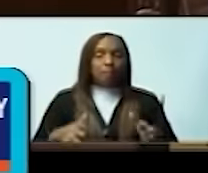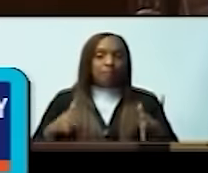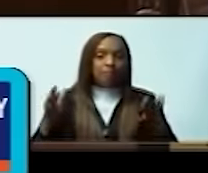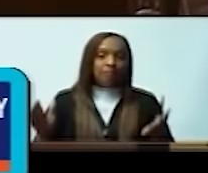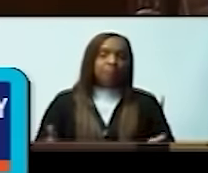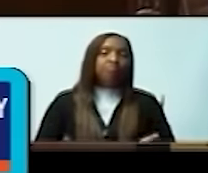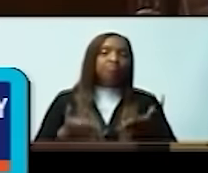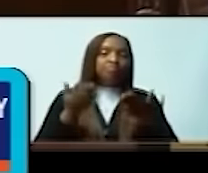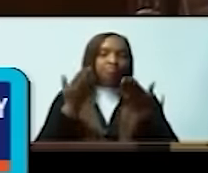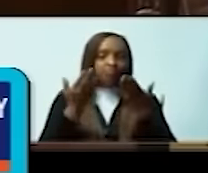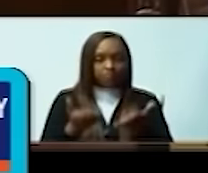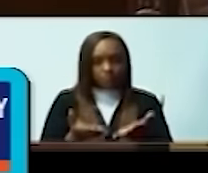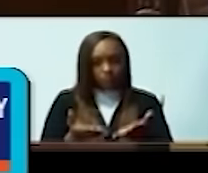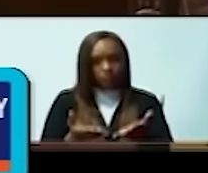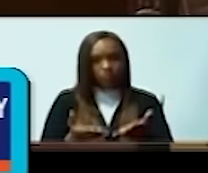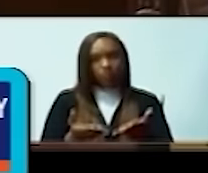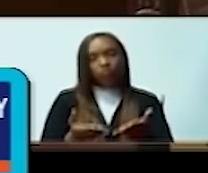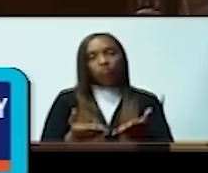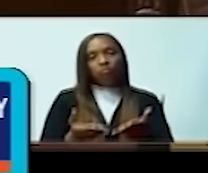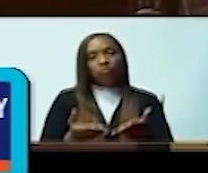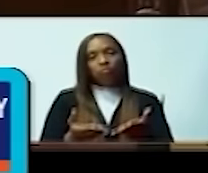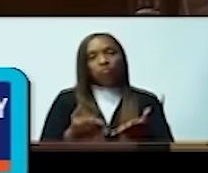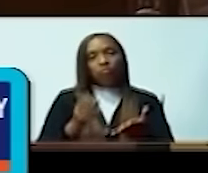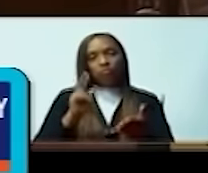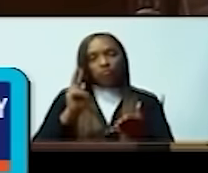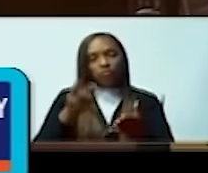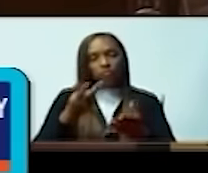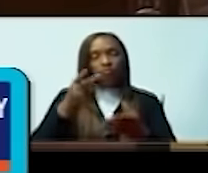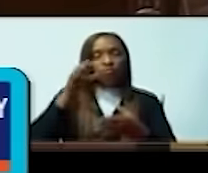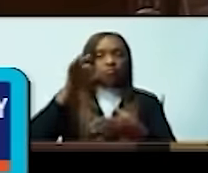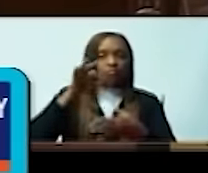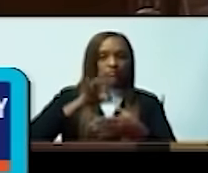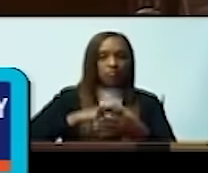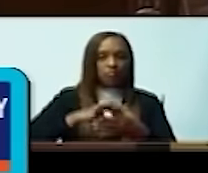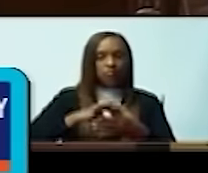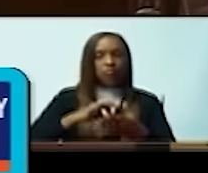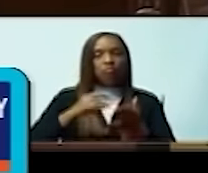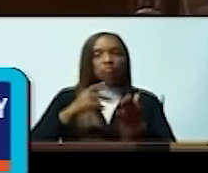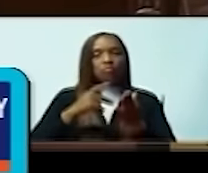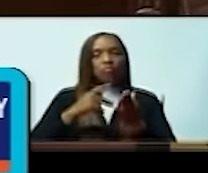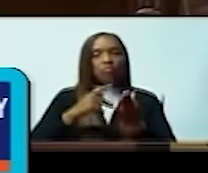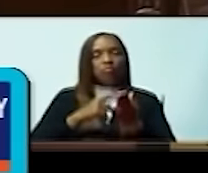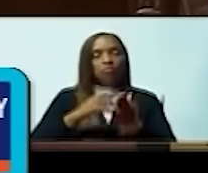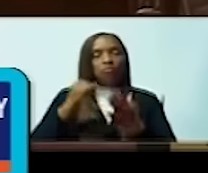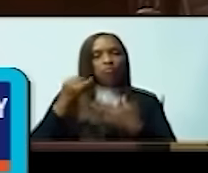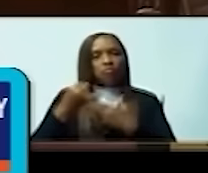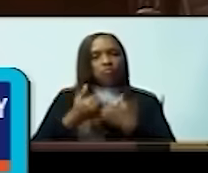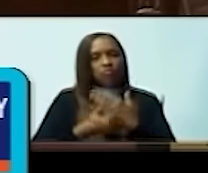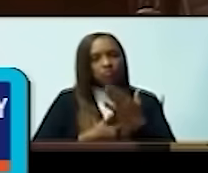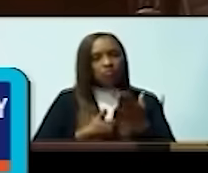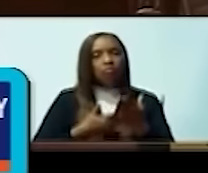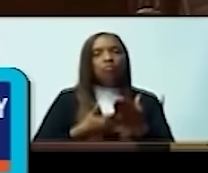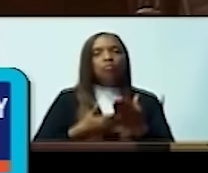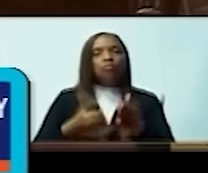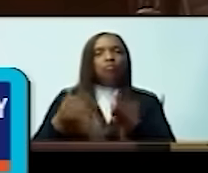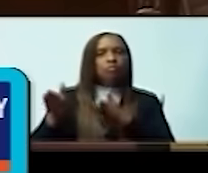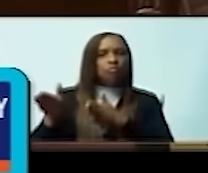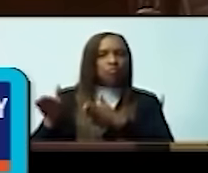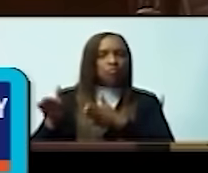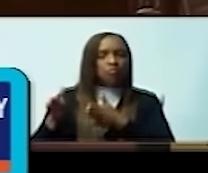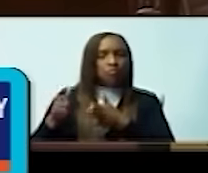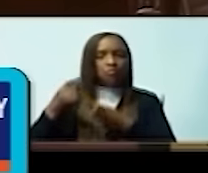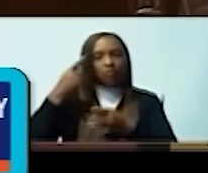ley, o sea, los proyectos que están refundidos en el informe que regula la Dirección Nacional